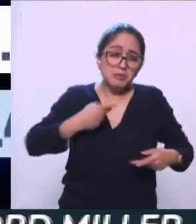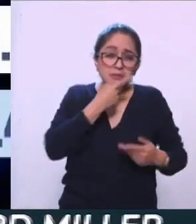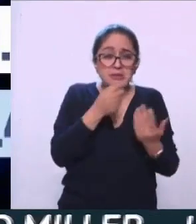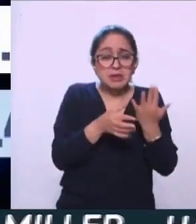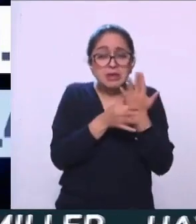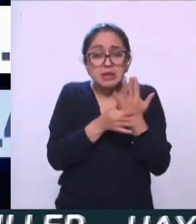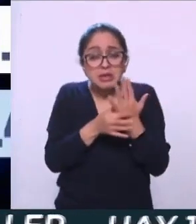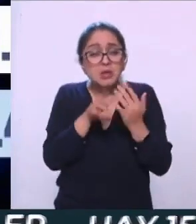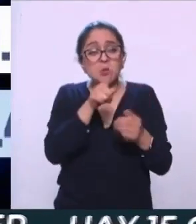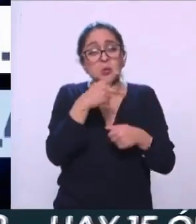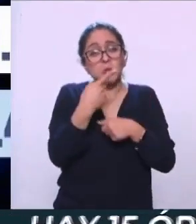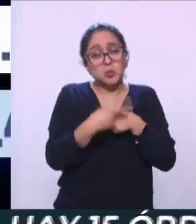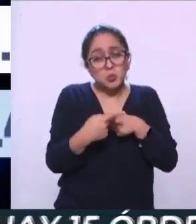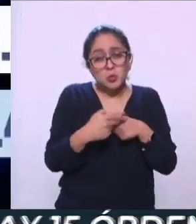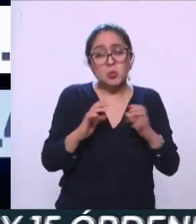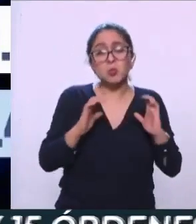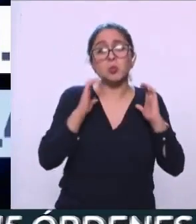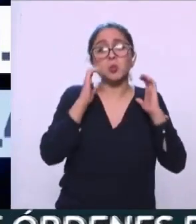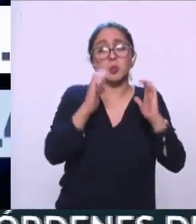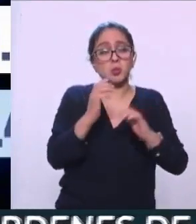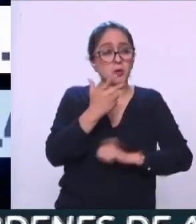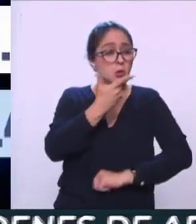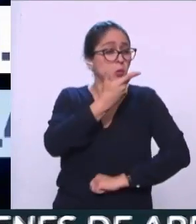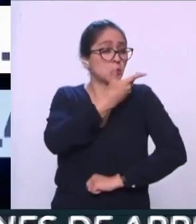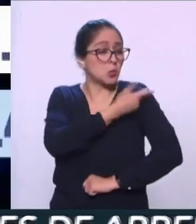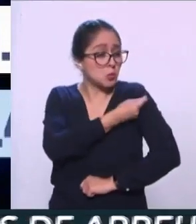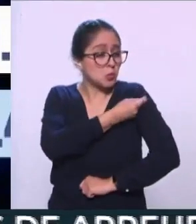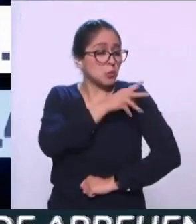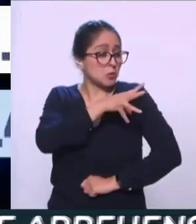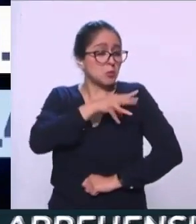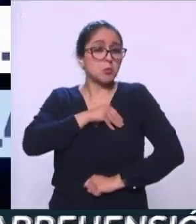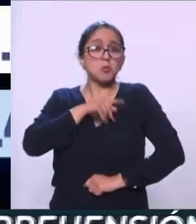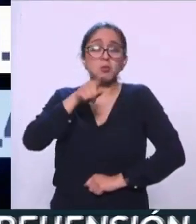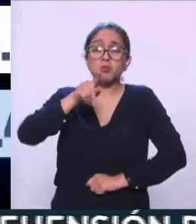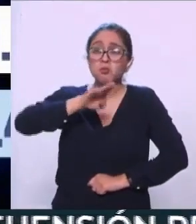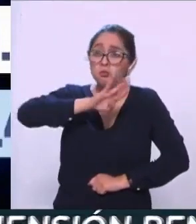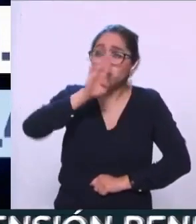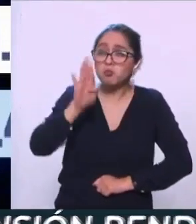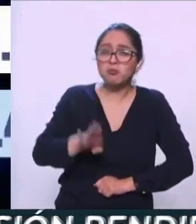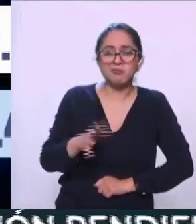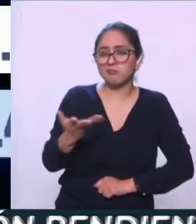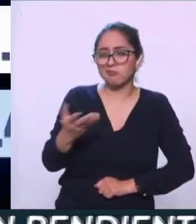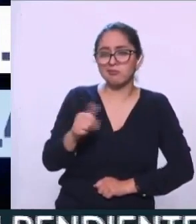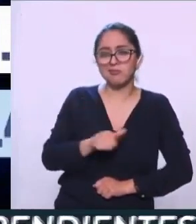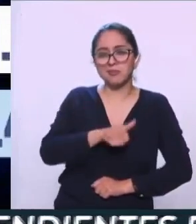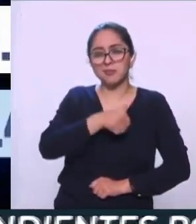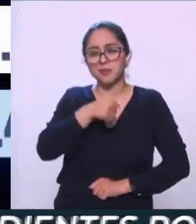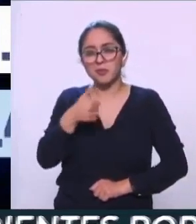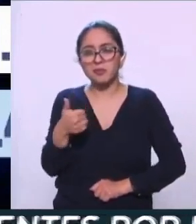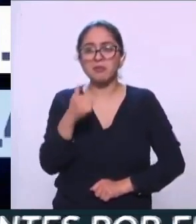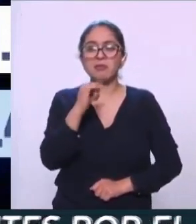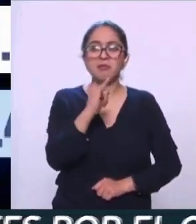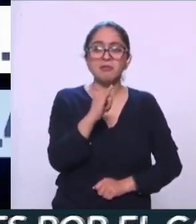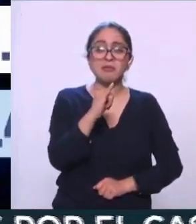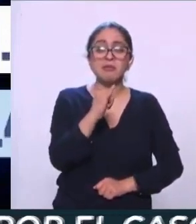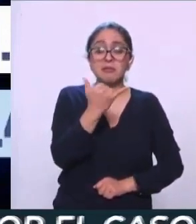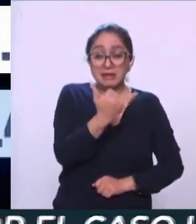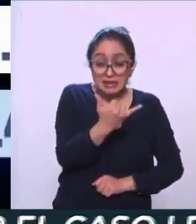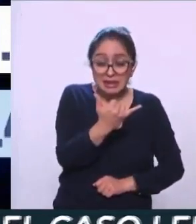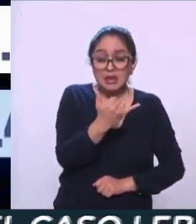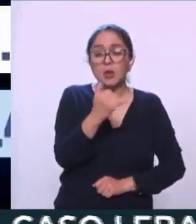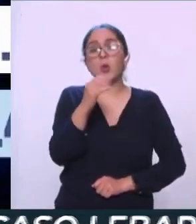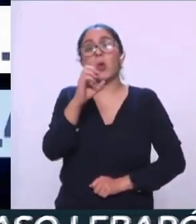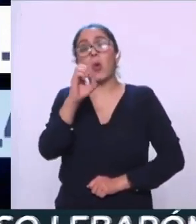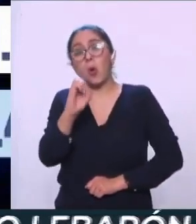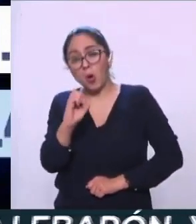la enfermedad y que te iba a matar más rápido que la enfermedad, y también ahí pusimos espías, porque tienen que ver con esas